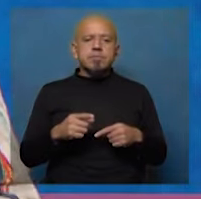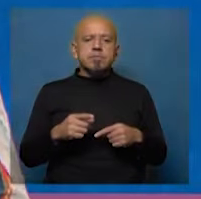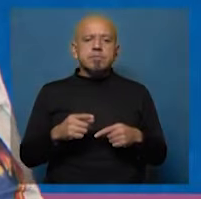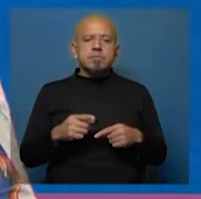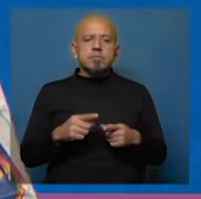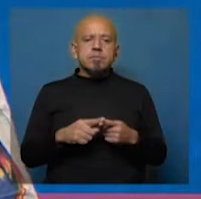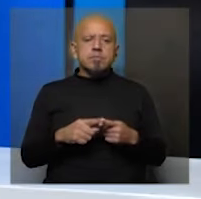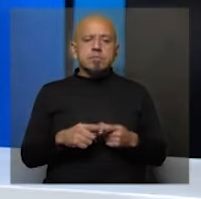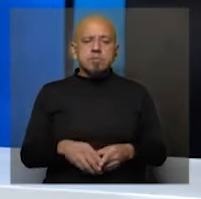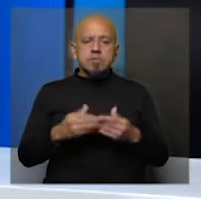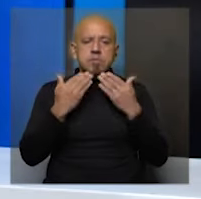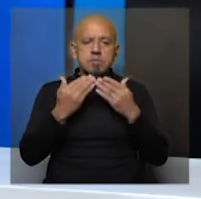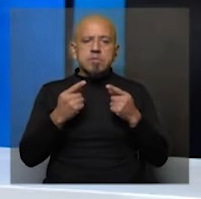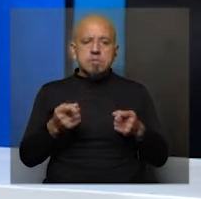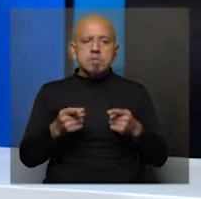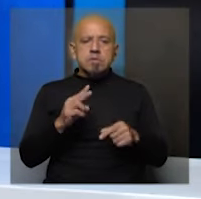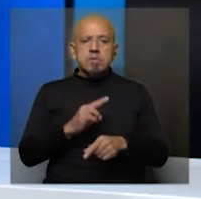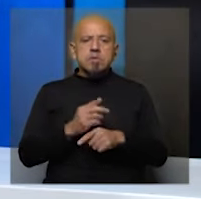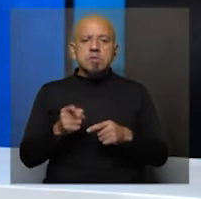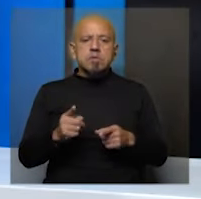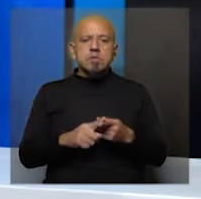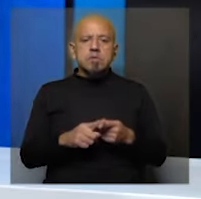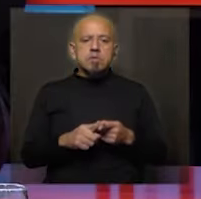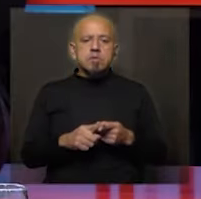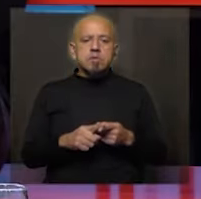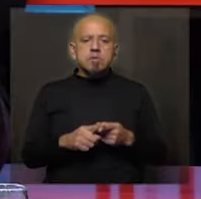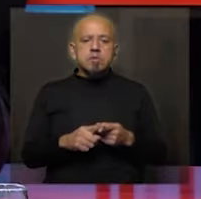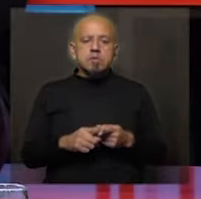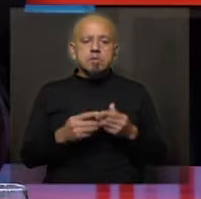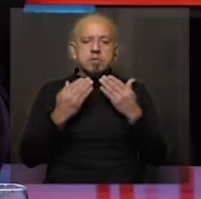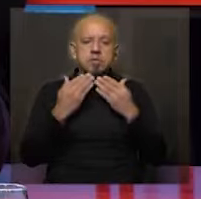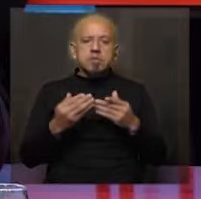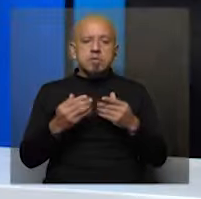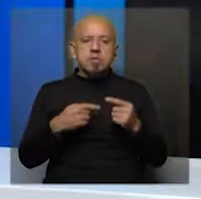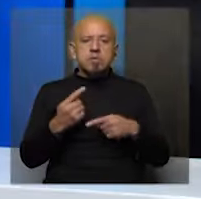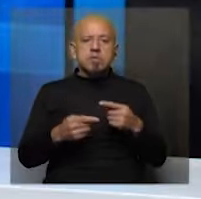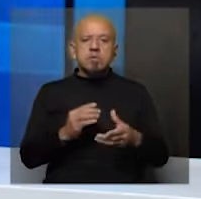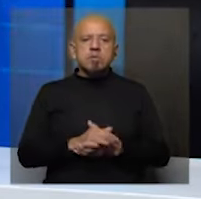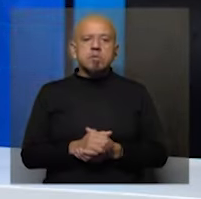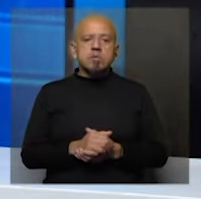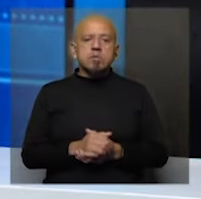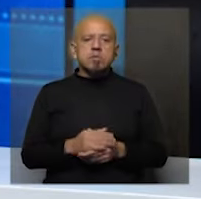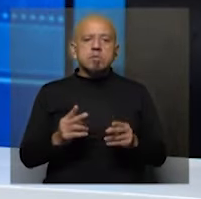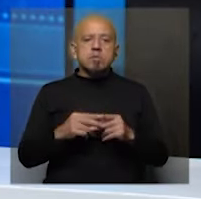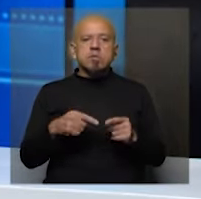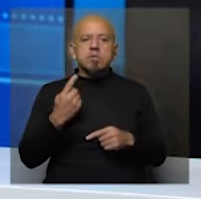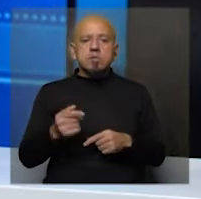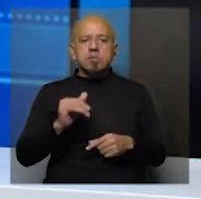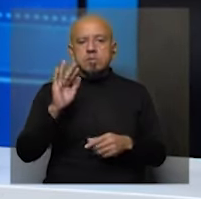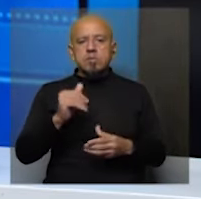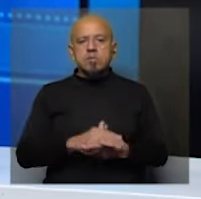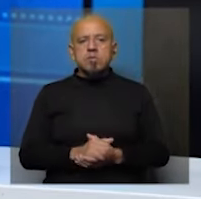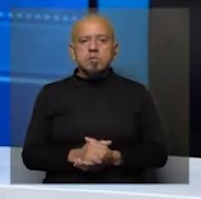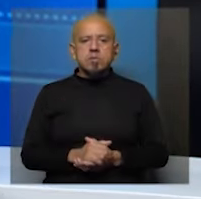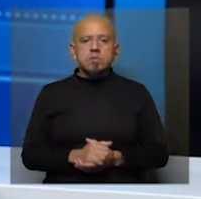claro les agradezco a las dos la visita de esta noche aquí al lado de esta conversación ehas no seguimos en otro momento nos vamos volvemos mañana después de las 20 horas que